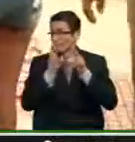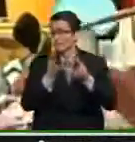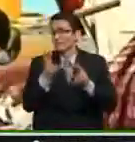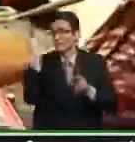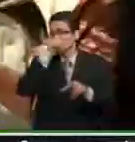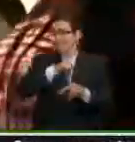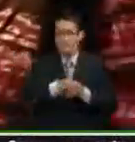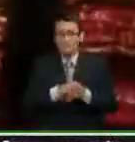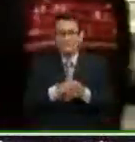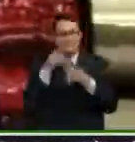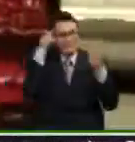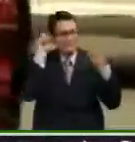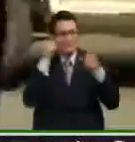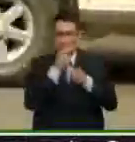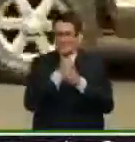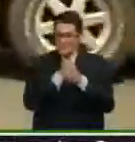angustia y la falta de empleo siguen aumentando